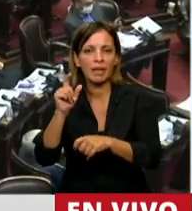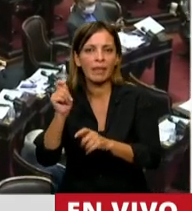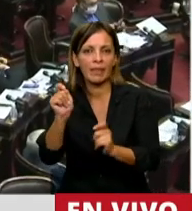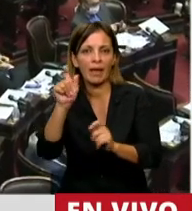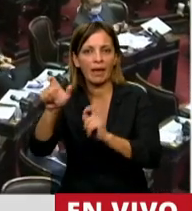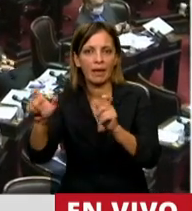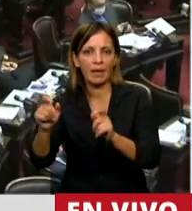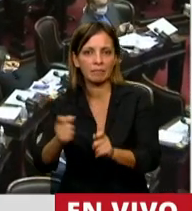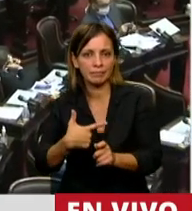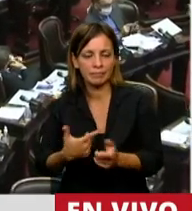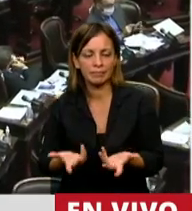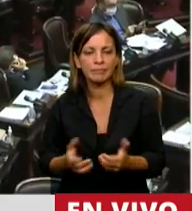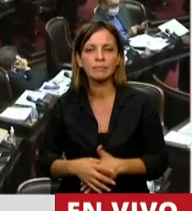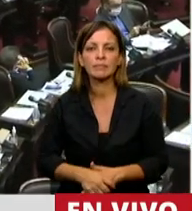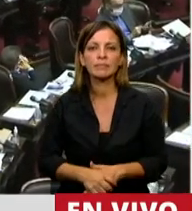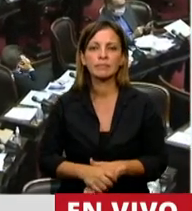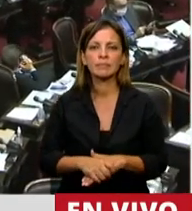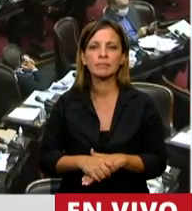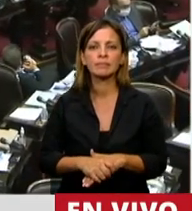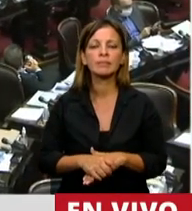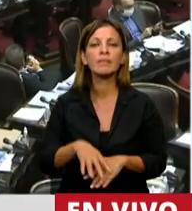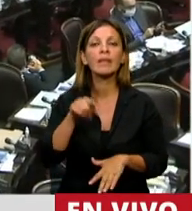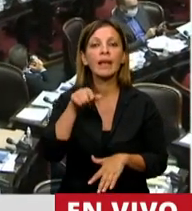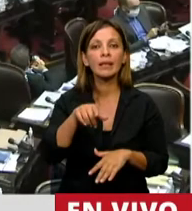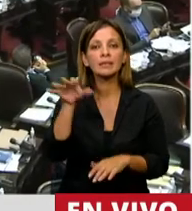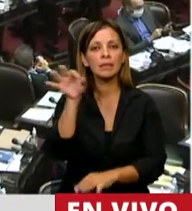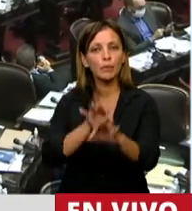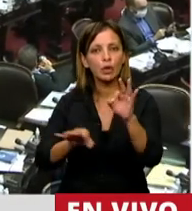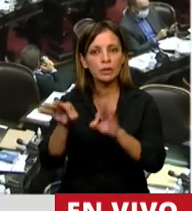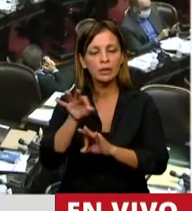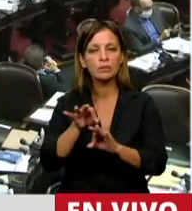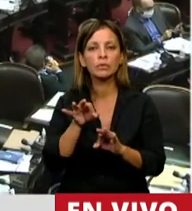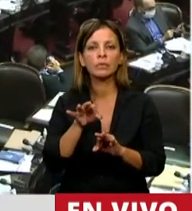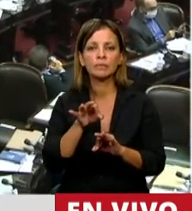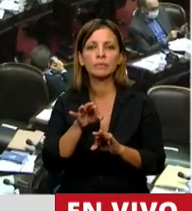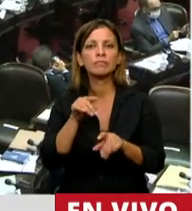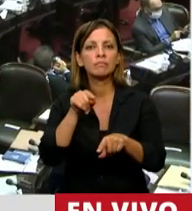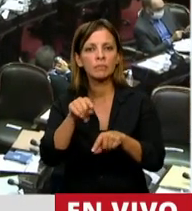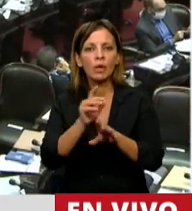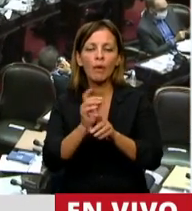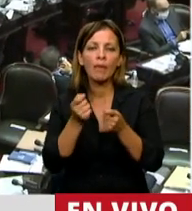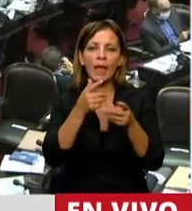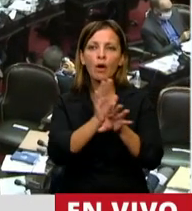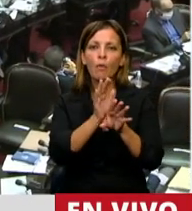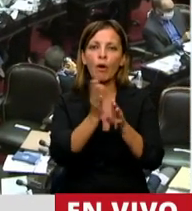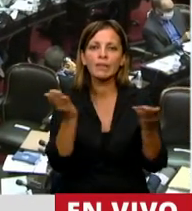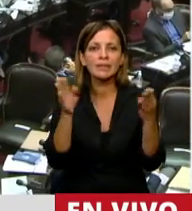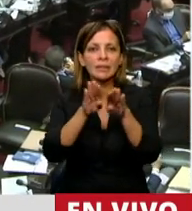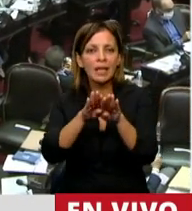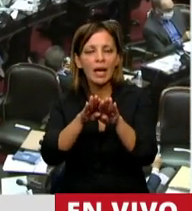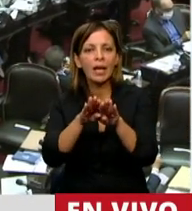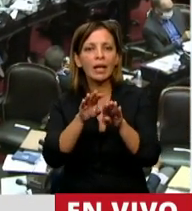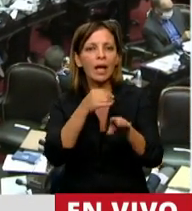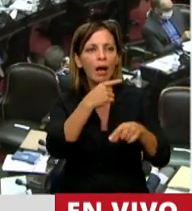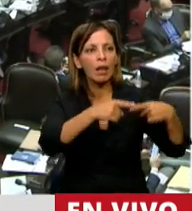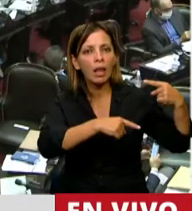que, como bien también se dijo aquí, este proyecto cierra un círculo virtuoso y pone en